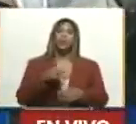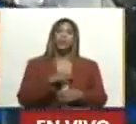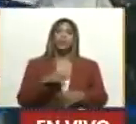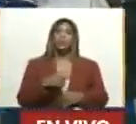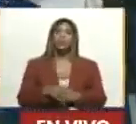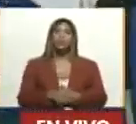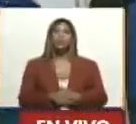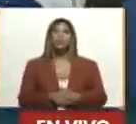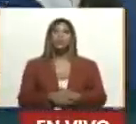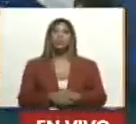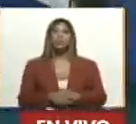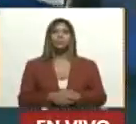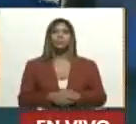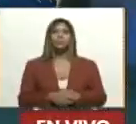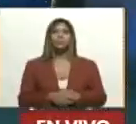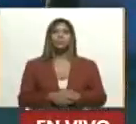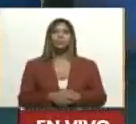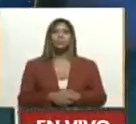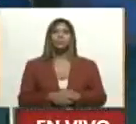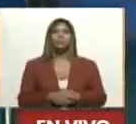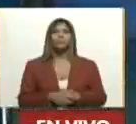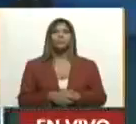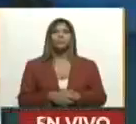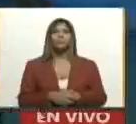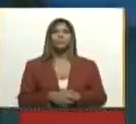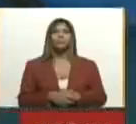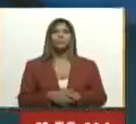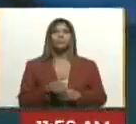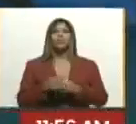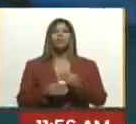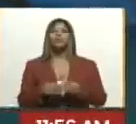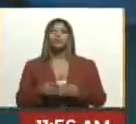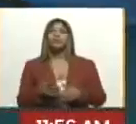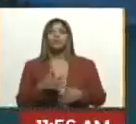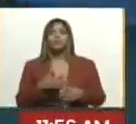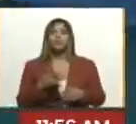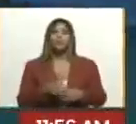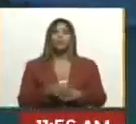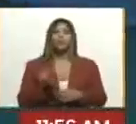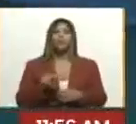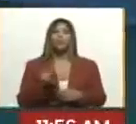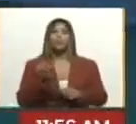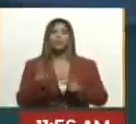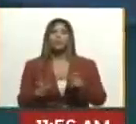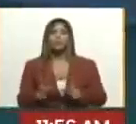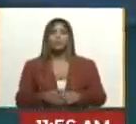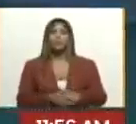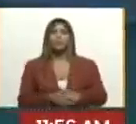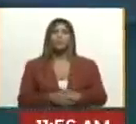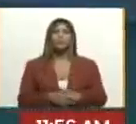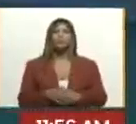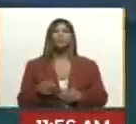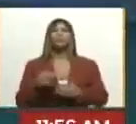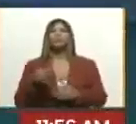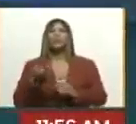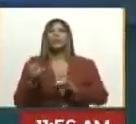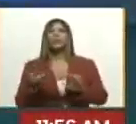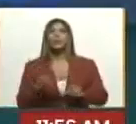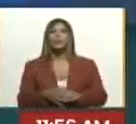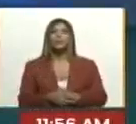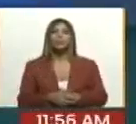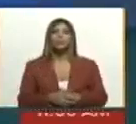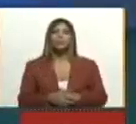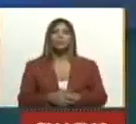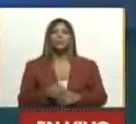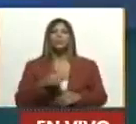se criminaliza a Alex, lo que se está tratando de hacer a través de esta persona es criminalizar al país.